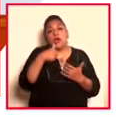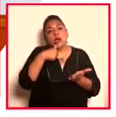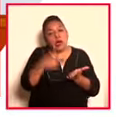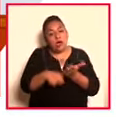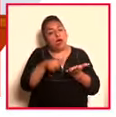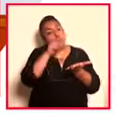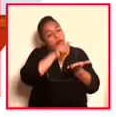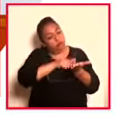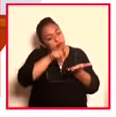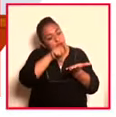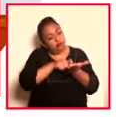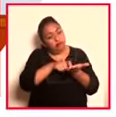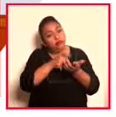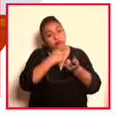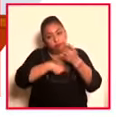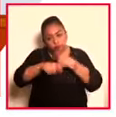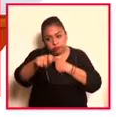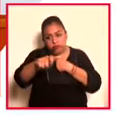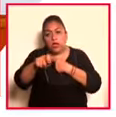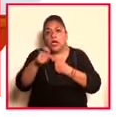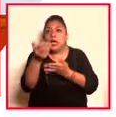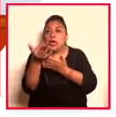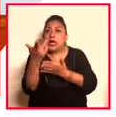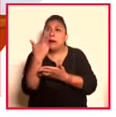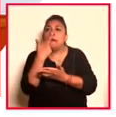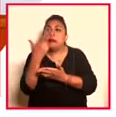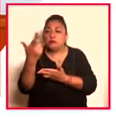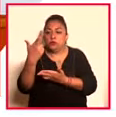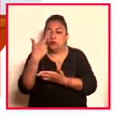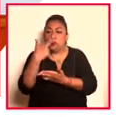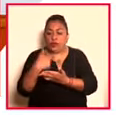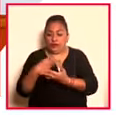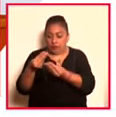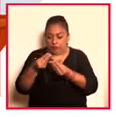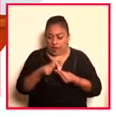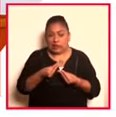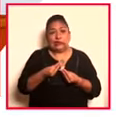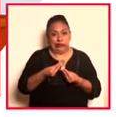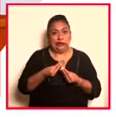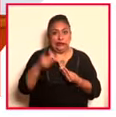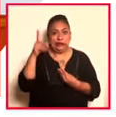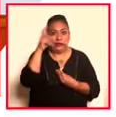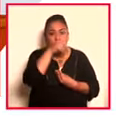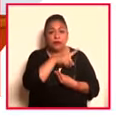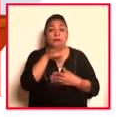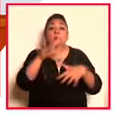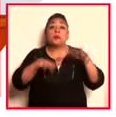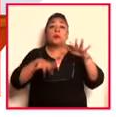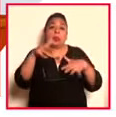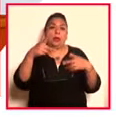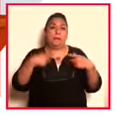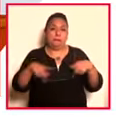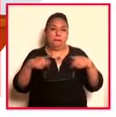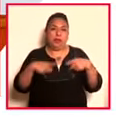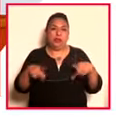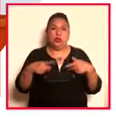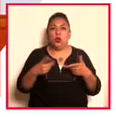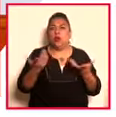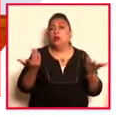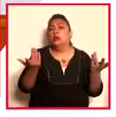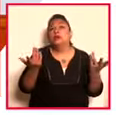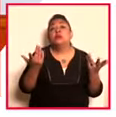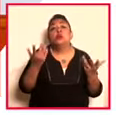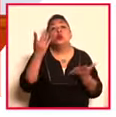y esperar una respuesta, ¿no? Una situación un poco complicada. Y además muchas personas sonreían a dar